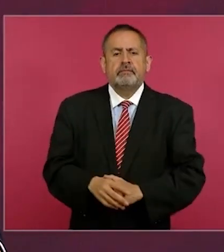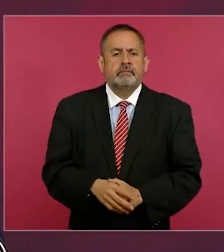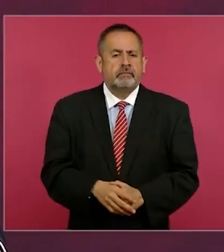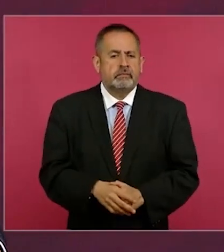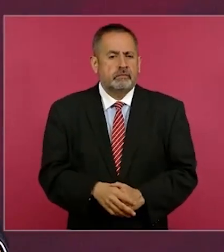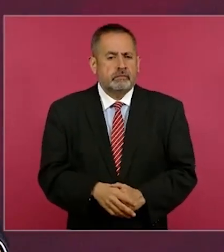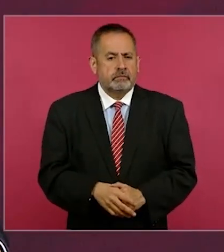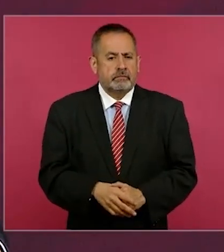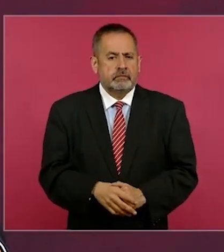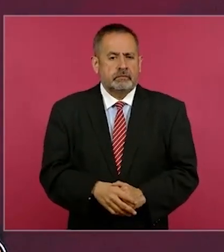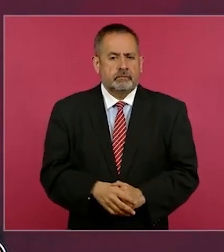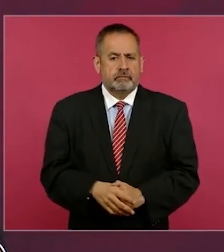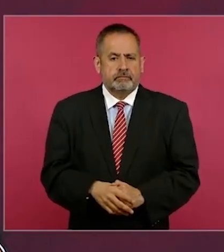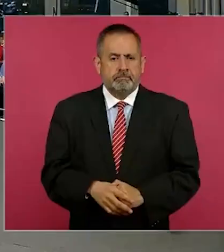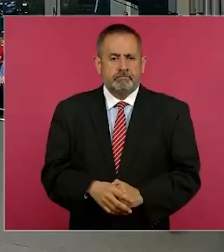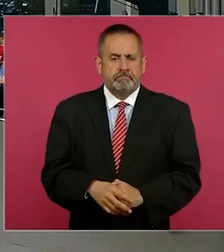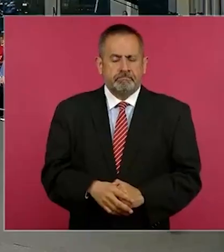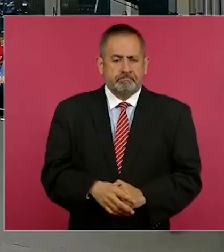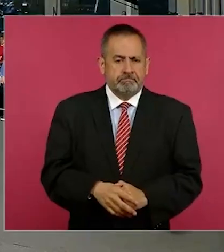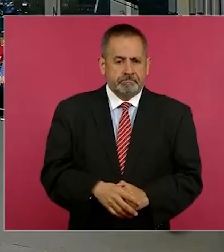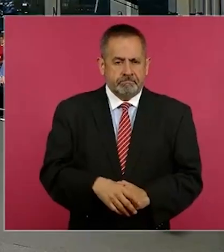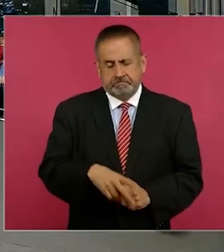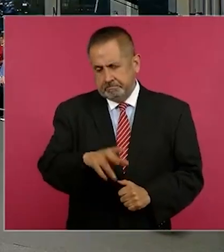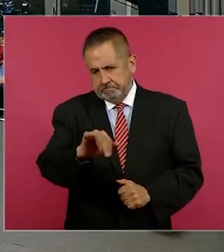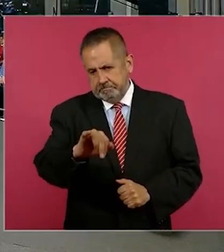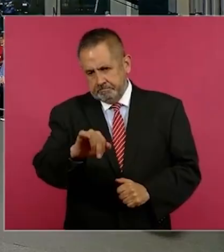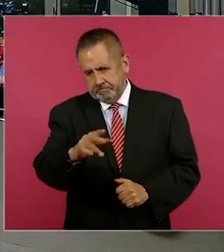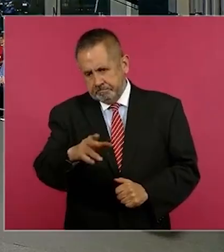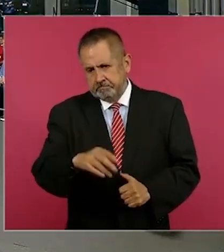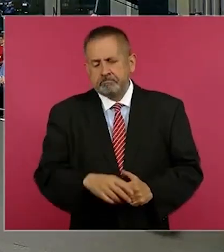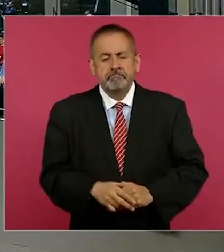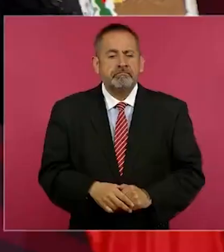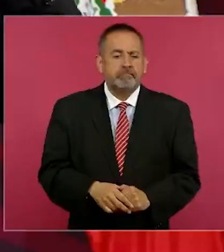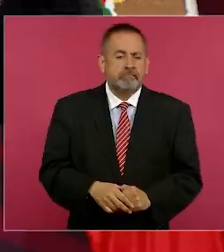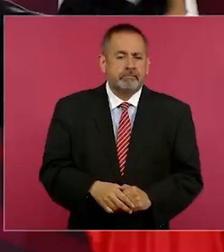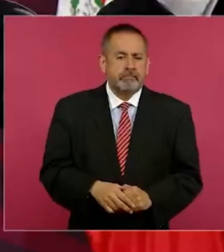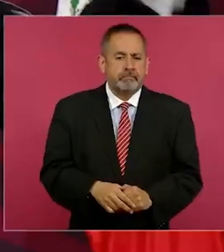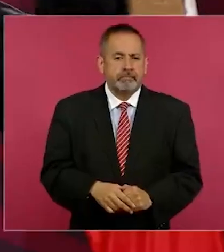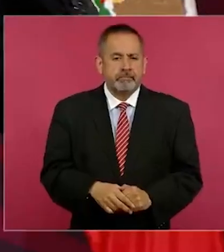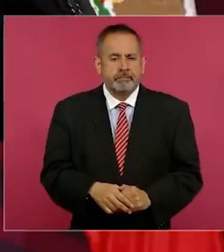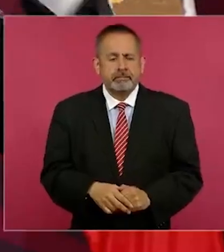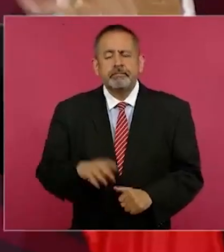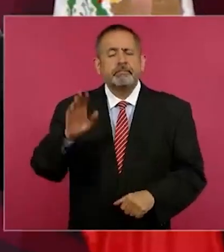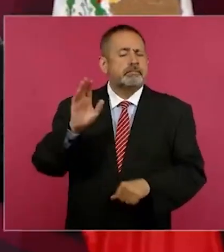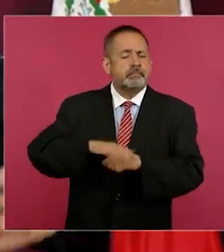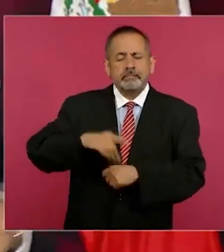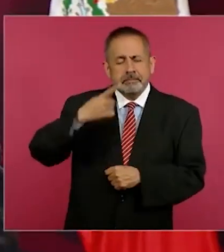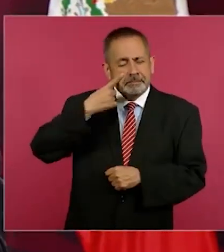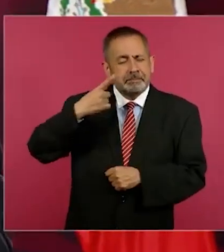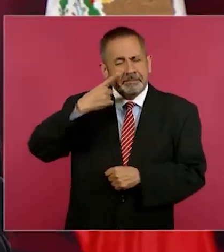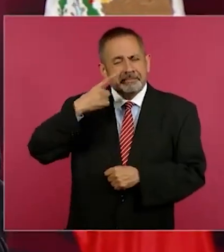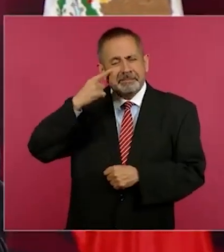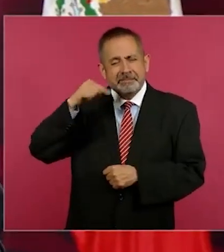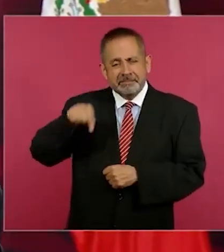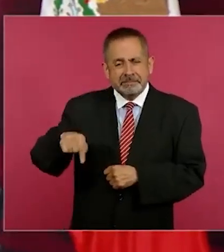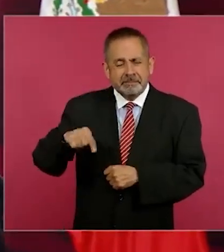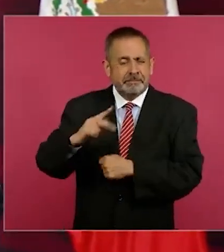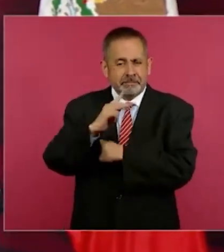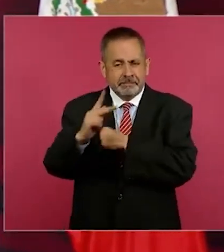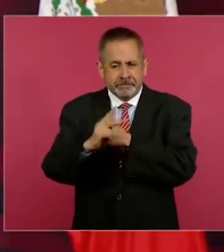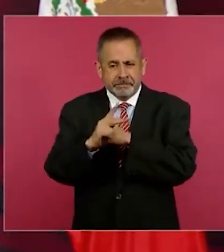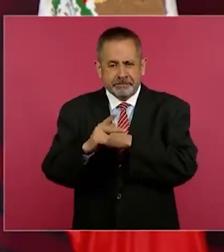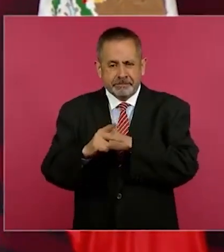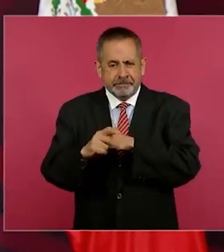todos. Sí. De los países principales que